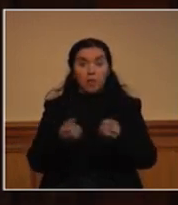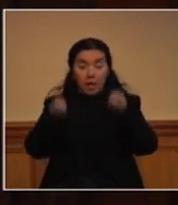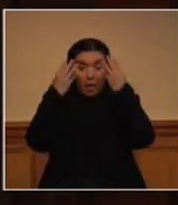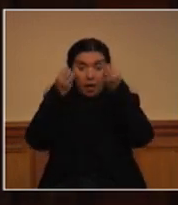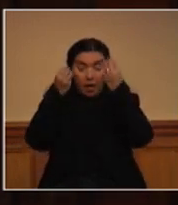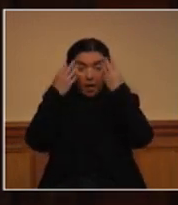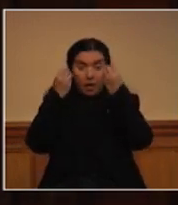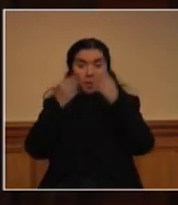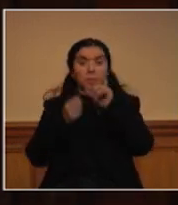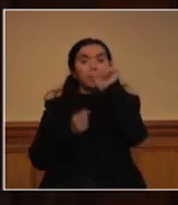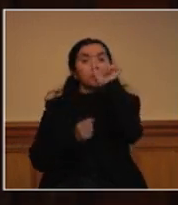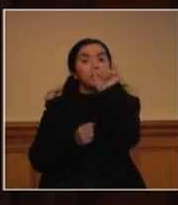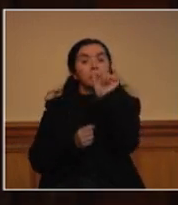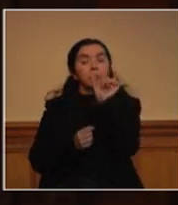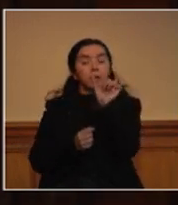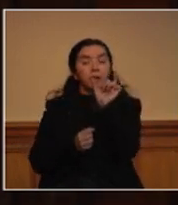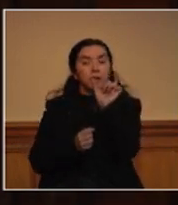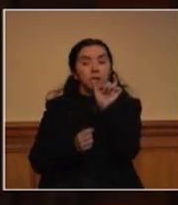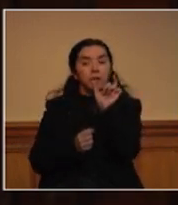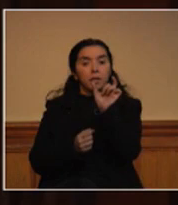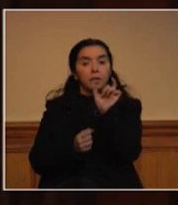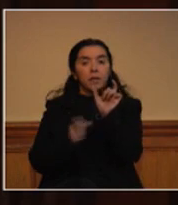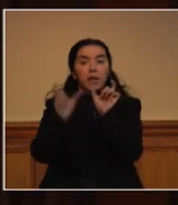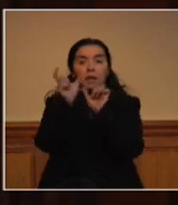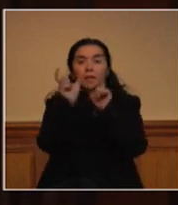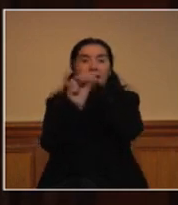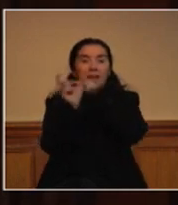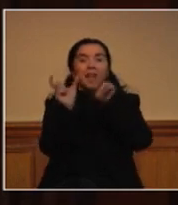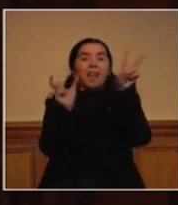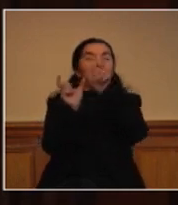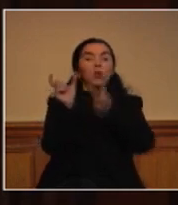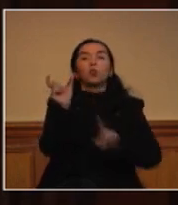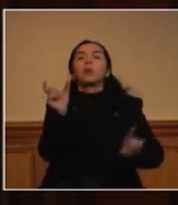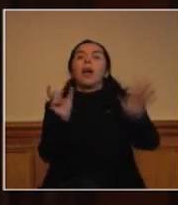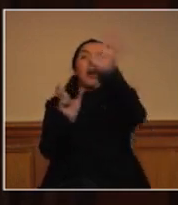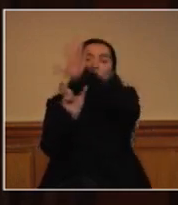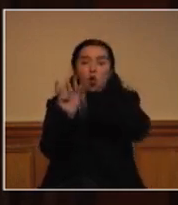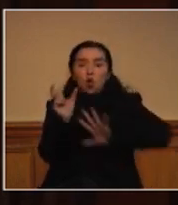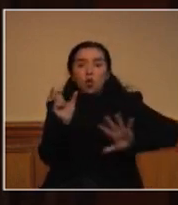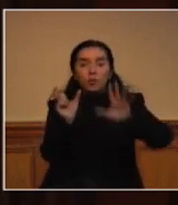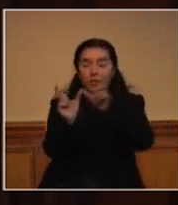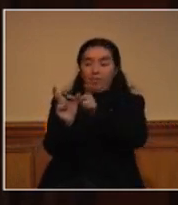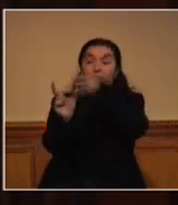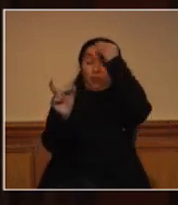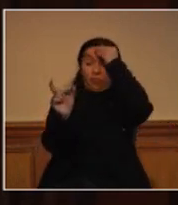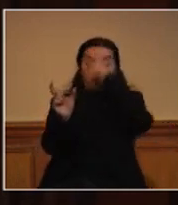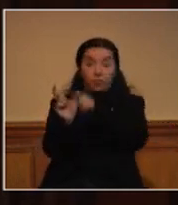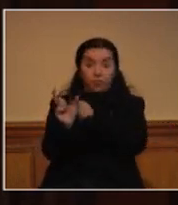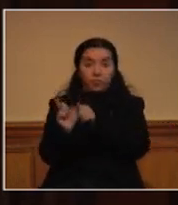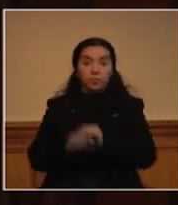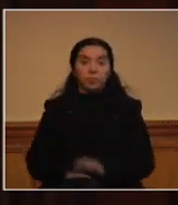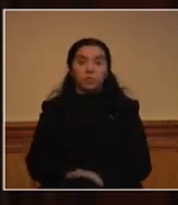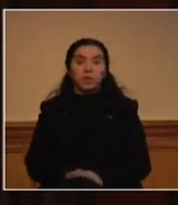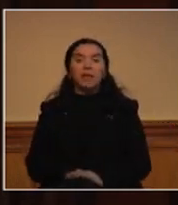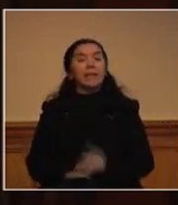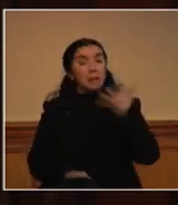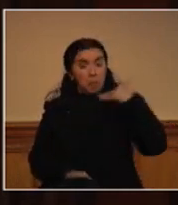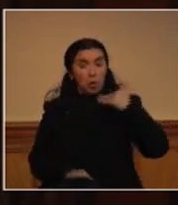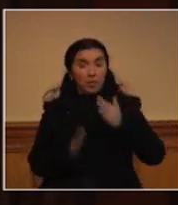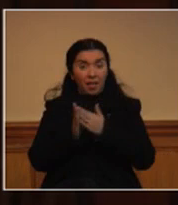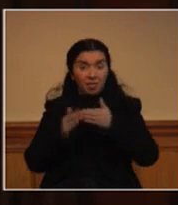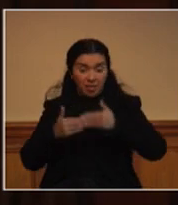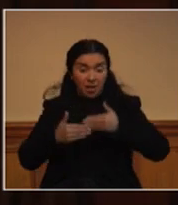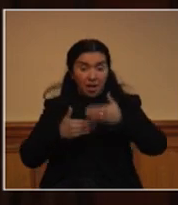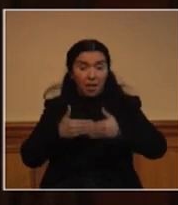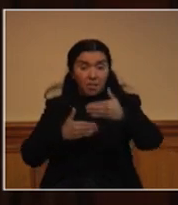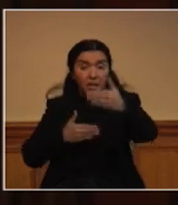aprender palabras a nivel de lectura global, que también es muy importante en una etapa del desarrollo